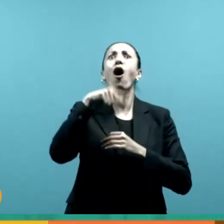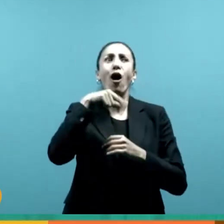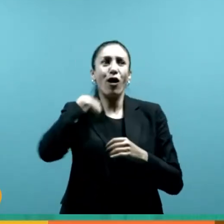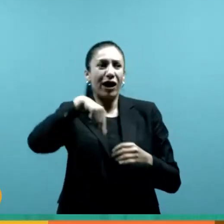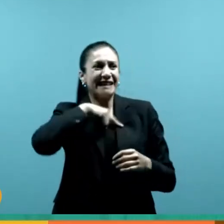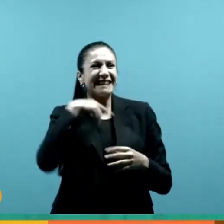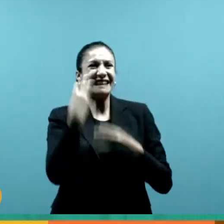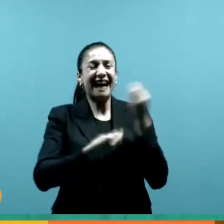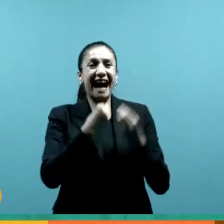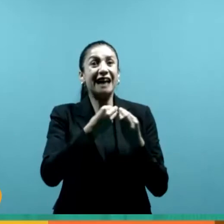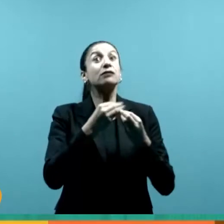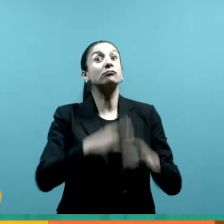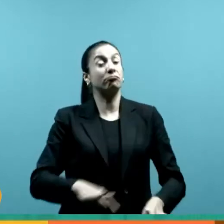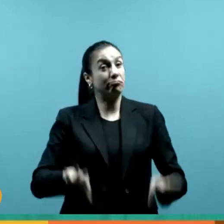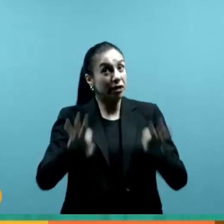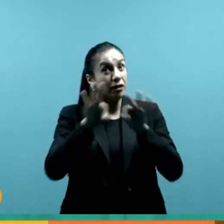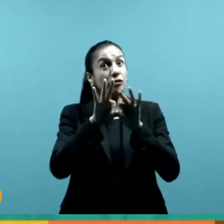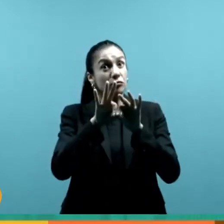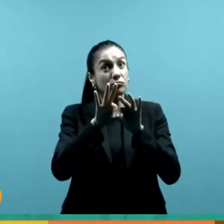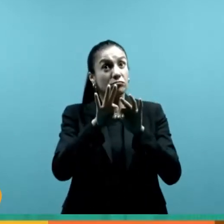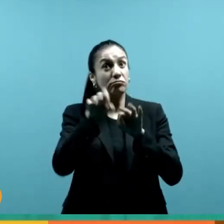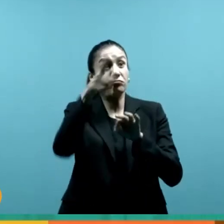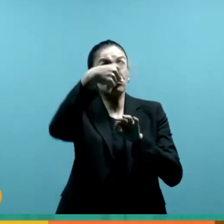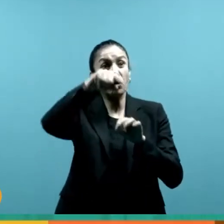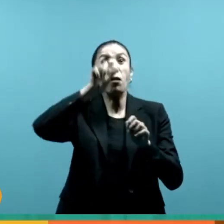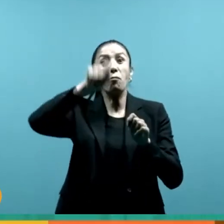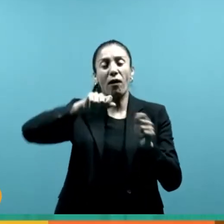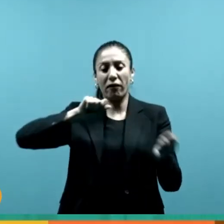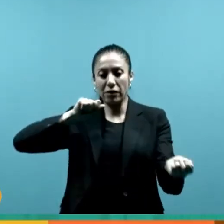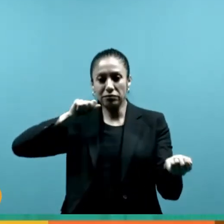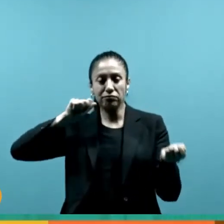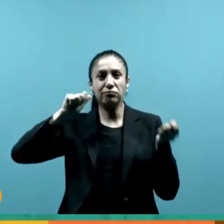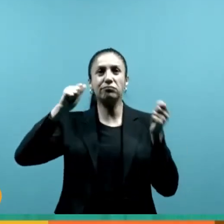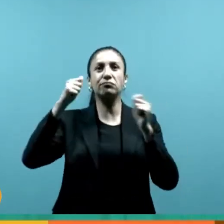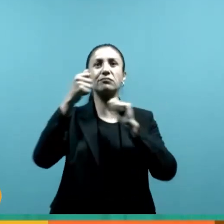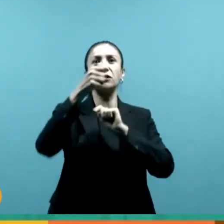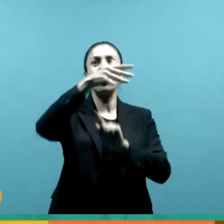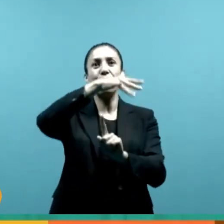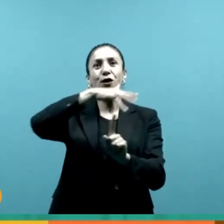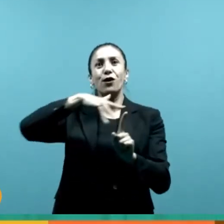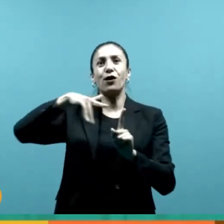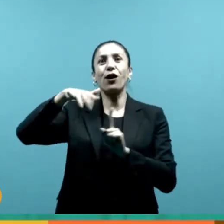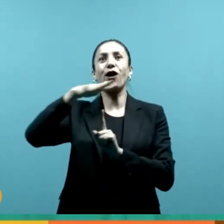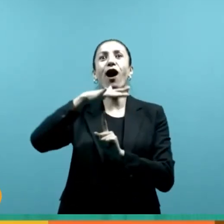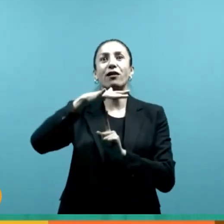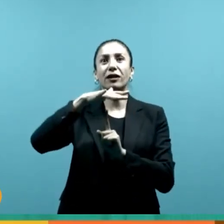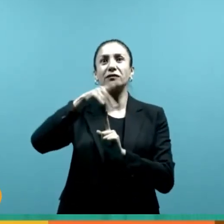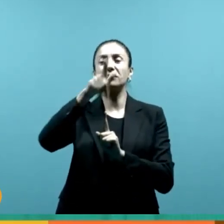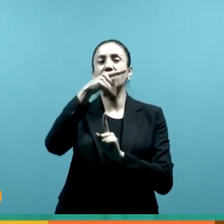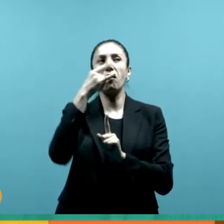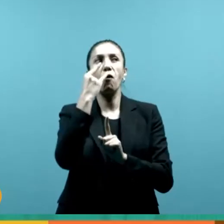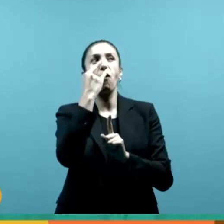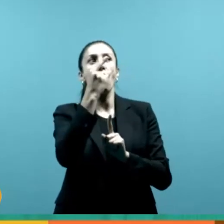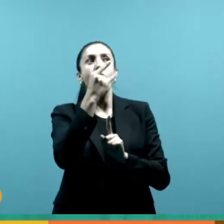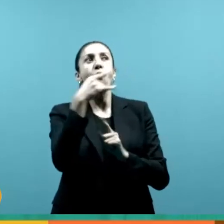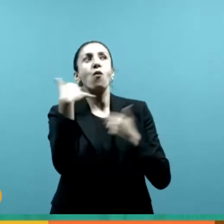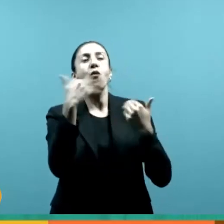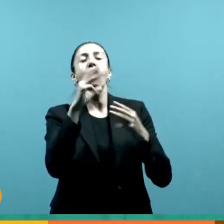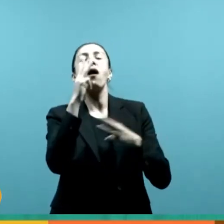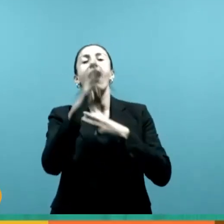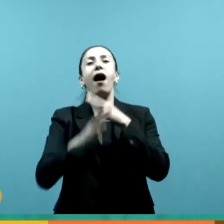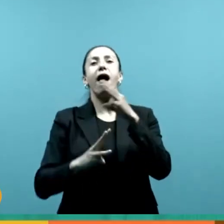nosotros es importante y ustedes lo pueden transformar a su contexto y que sea relevante para las personas en todo el